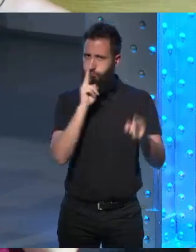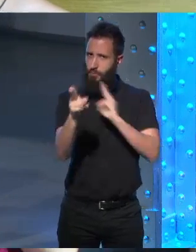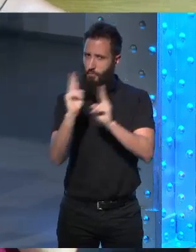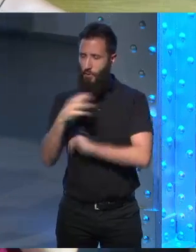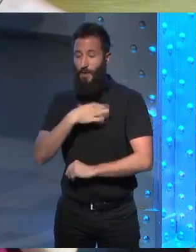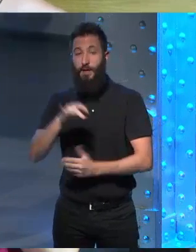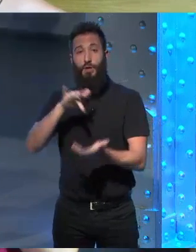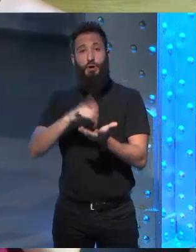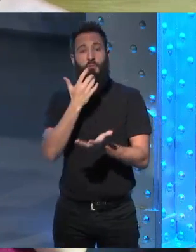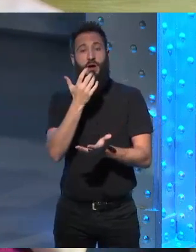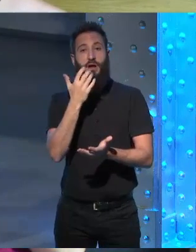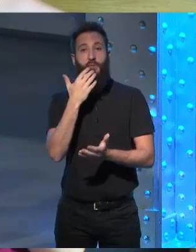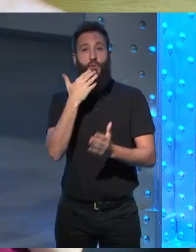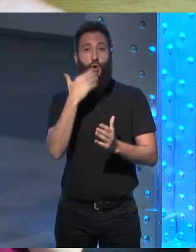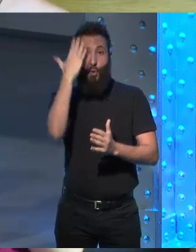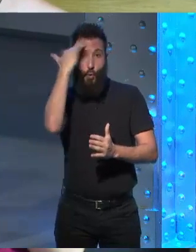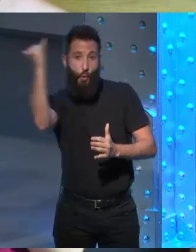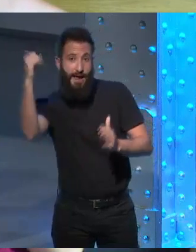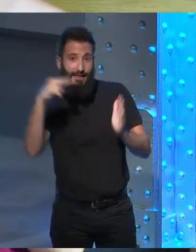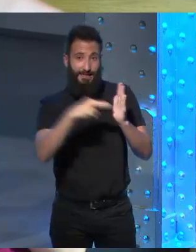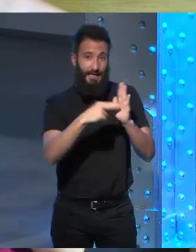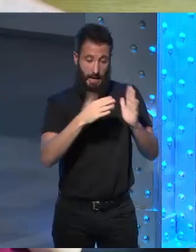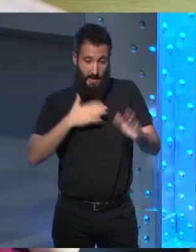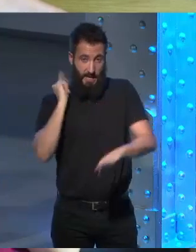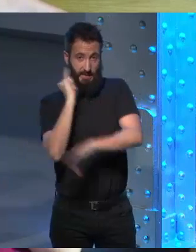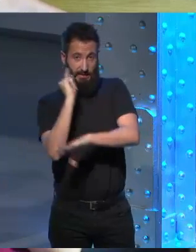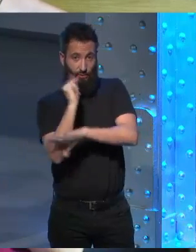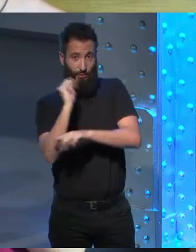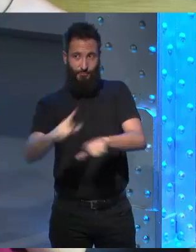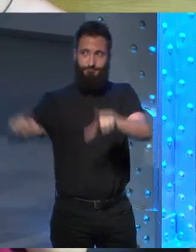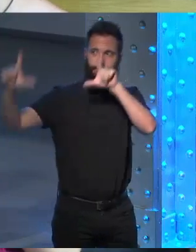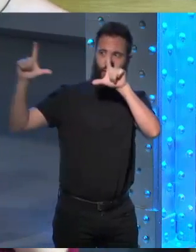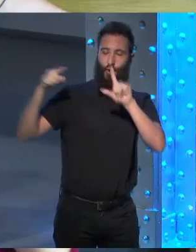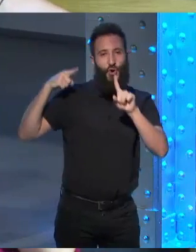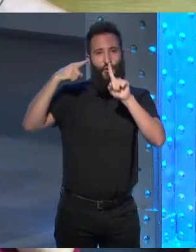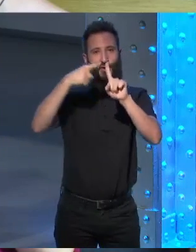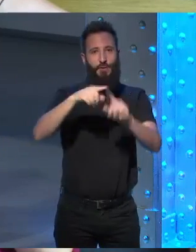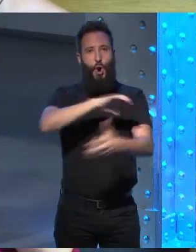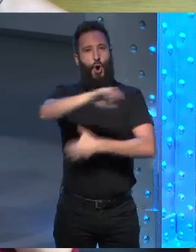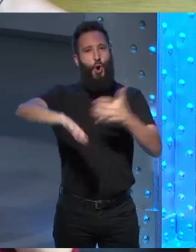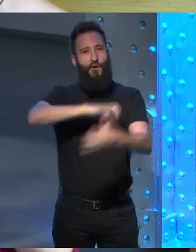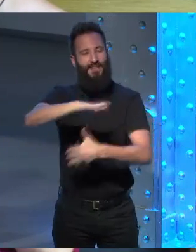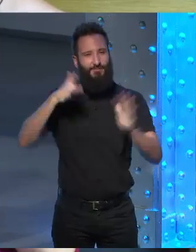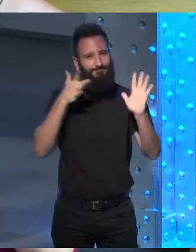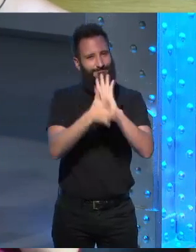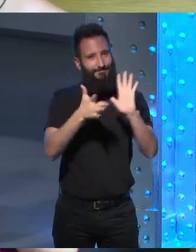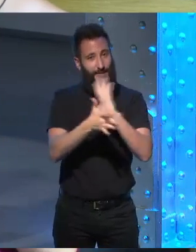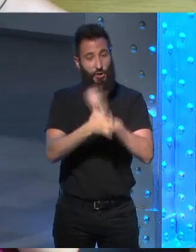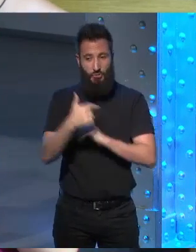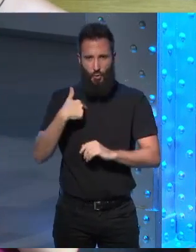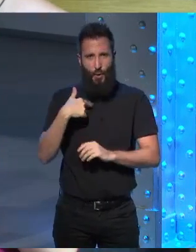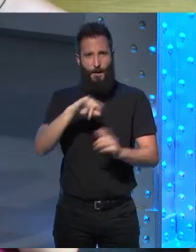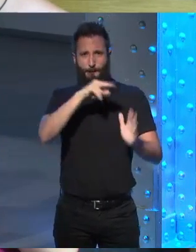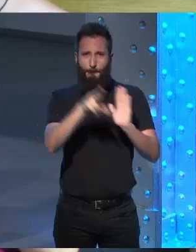por ejemplo, vuestro vídeo de Why Syria, a mí me lo pusieron en el instituto para explicarme todo el tema del conflicto. Y es que el primer vídeo